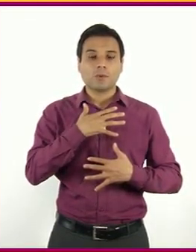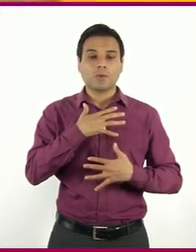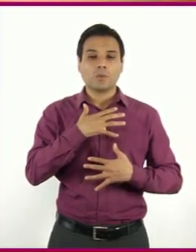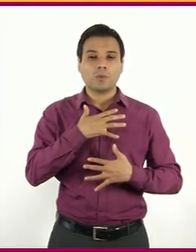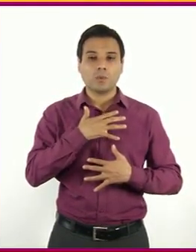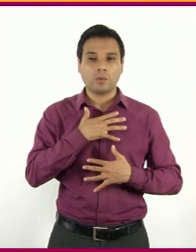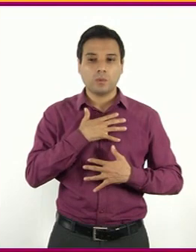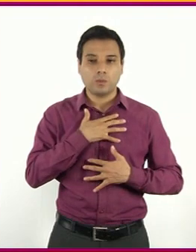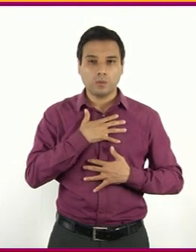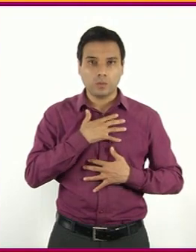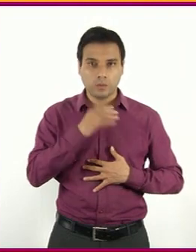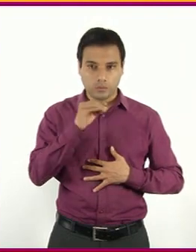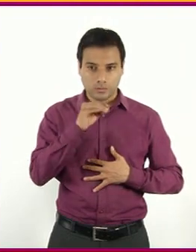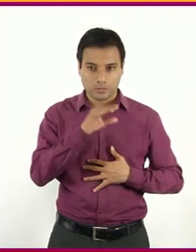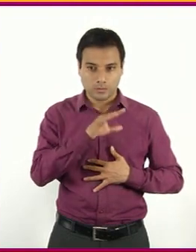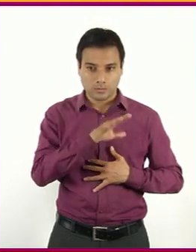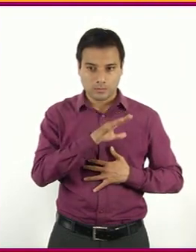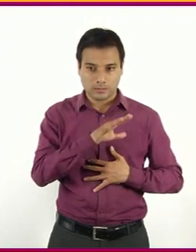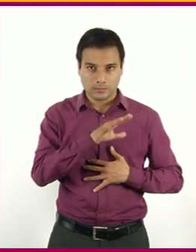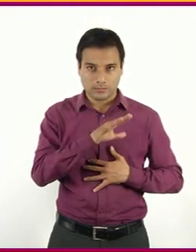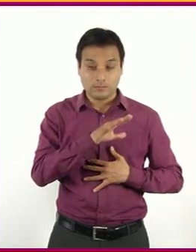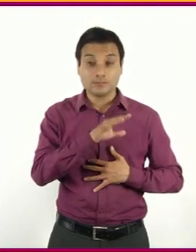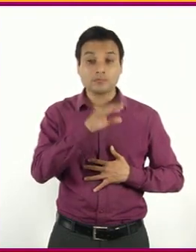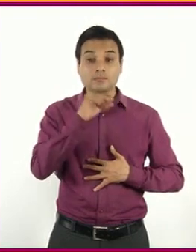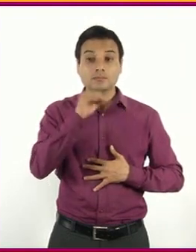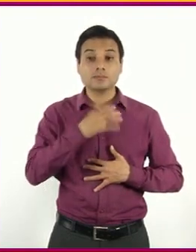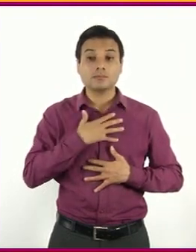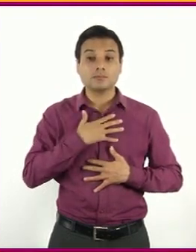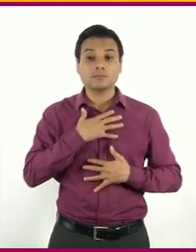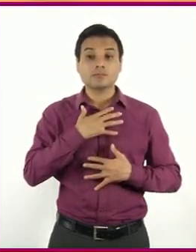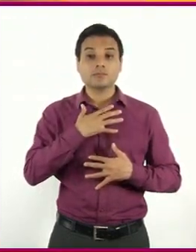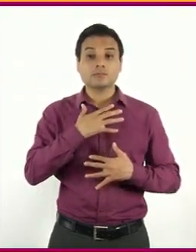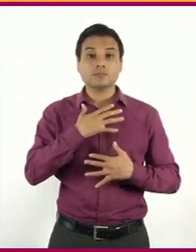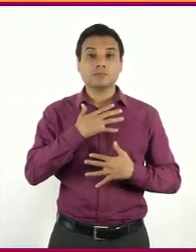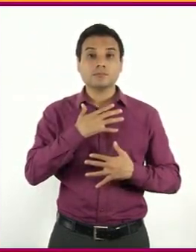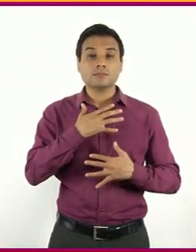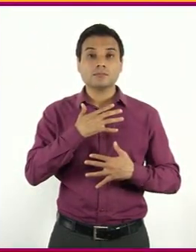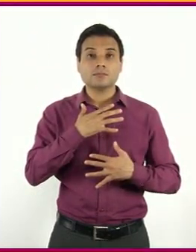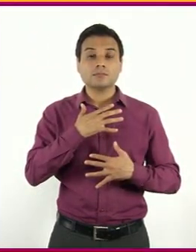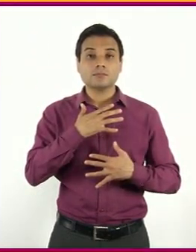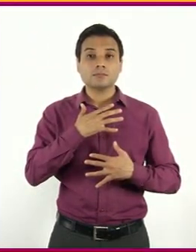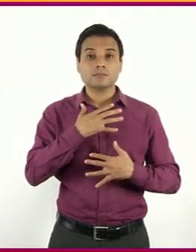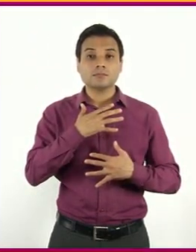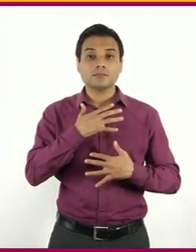Exhalamos. Una vez más. Inhalo.